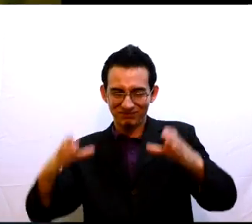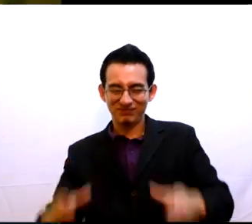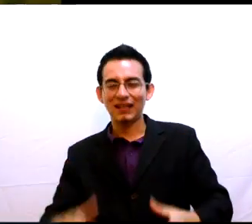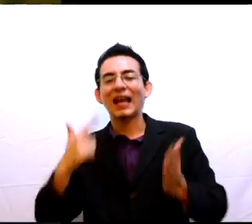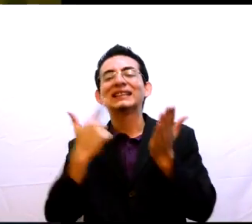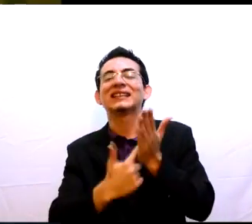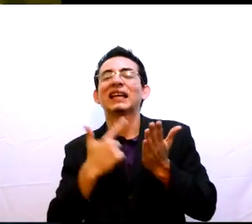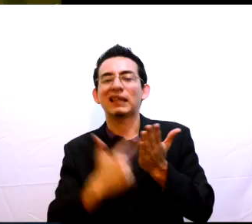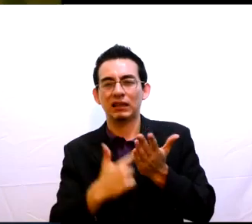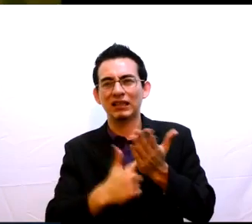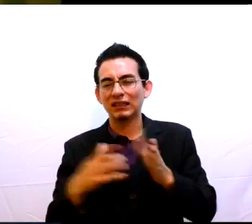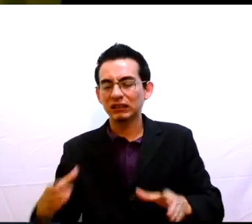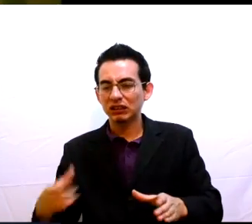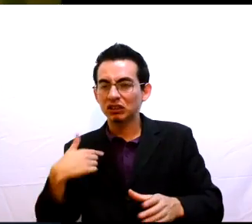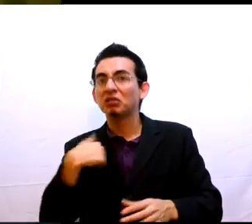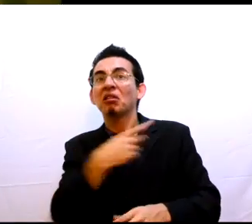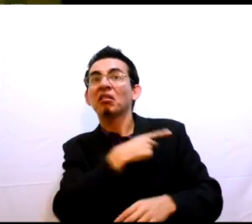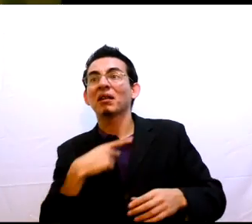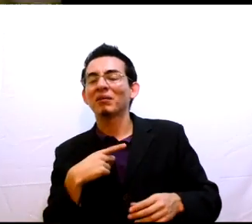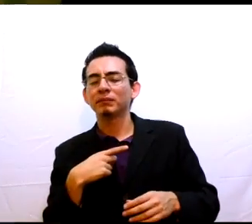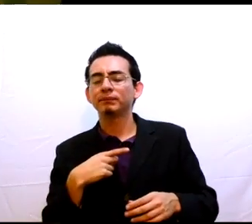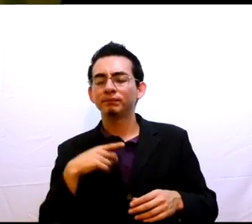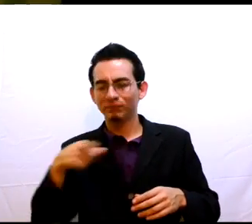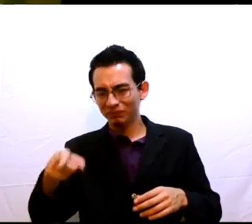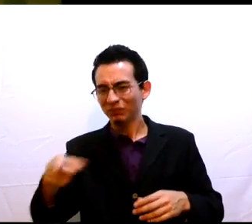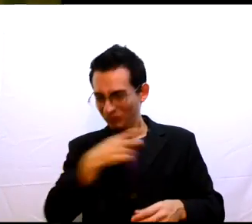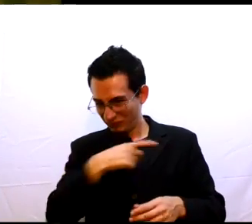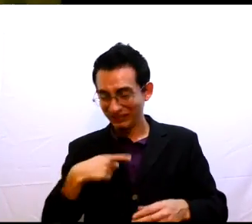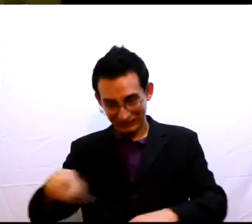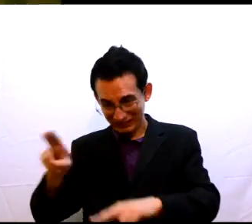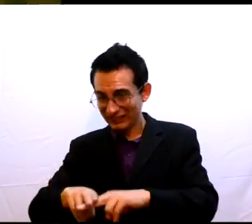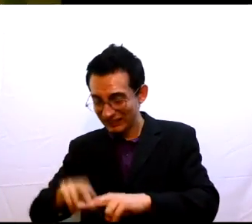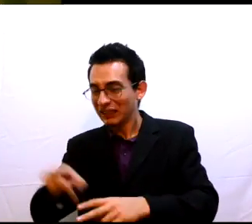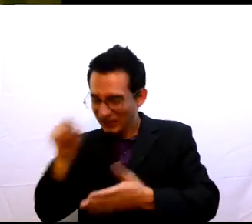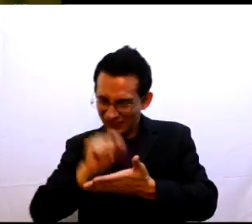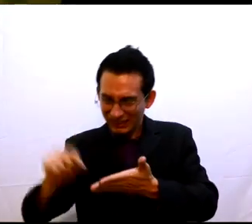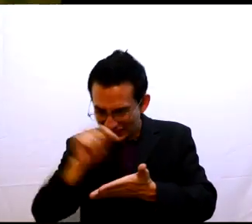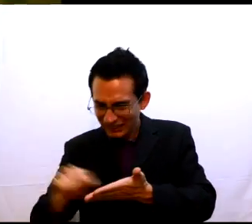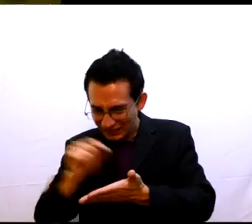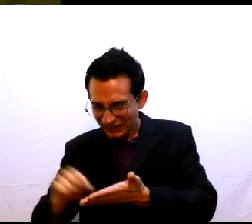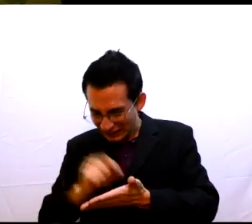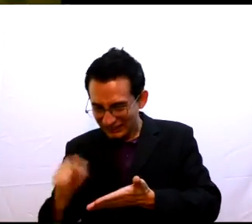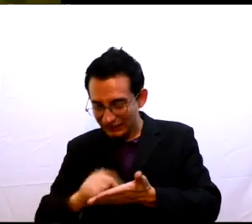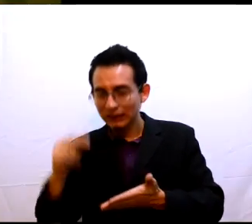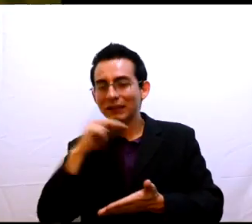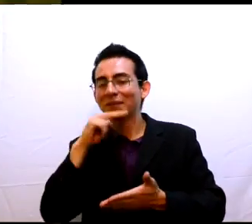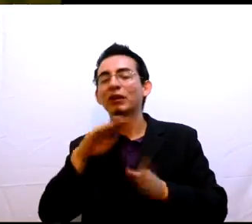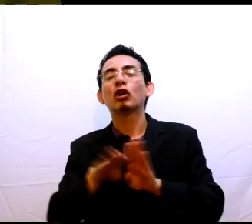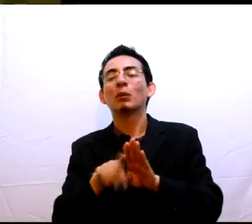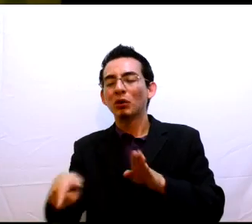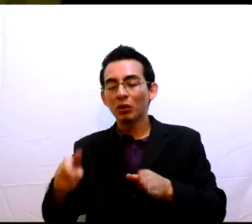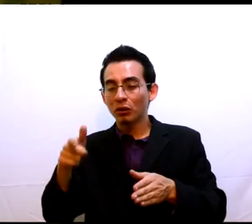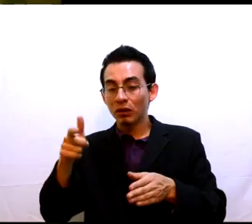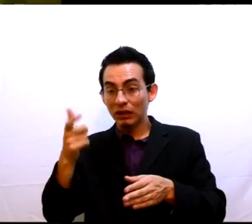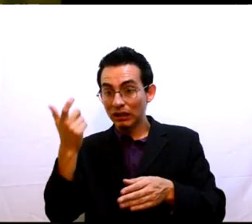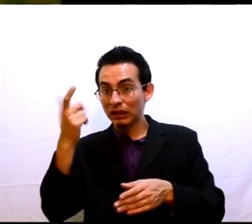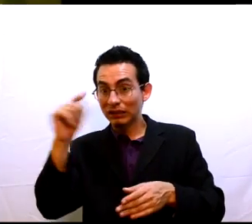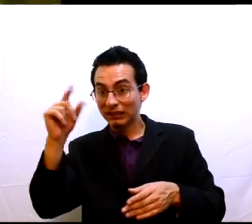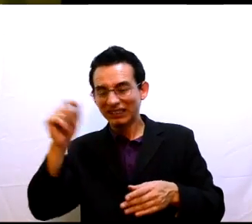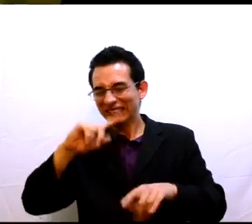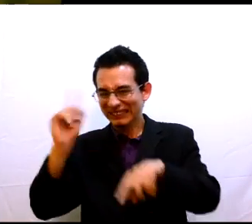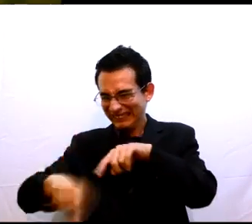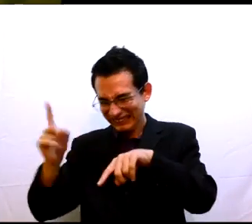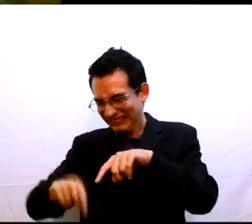mayordomo infiel toma tu cuenta siéntate pronto y escribe cincuenta ósea borrarle en la cuenta borran